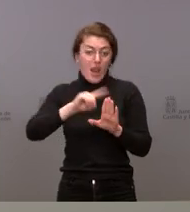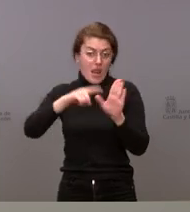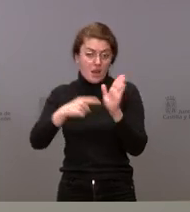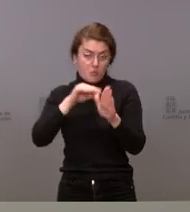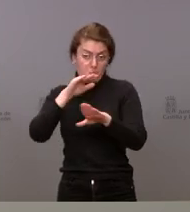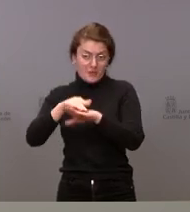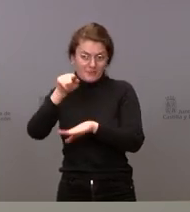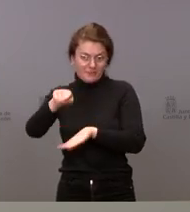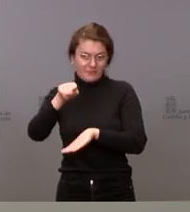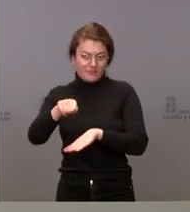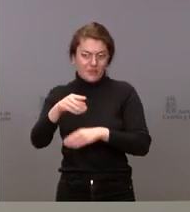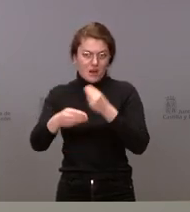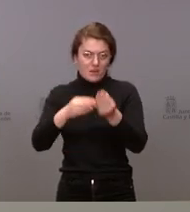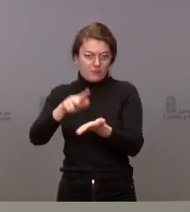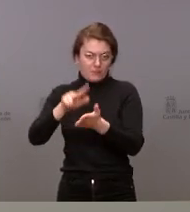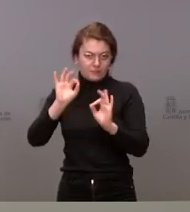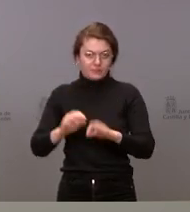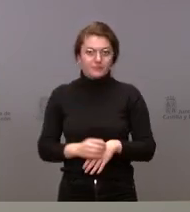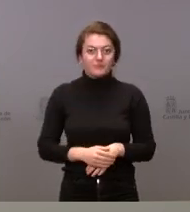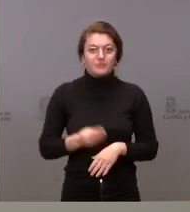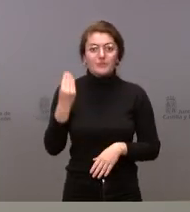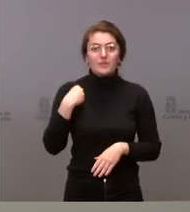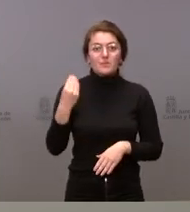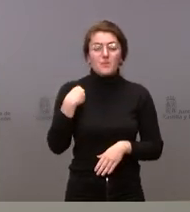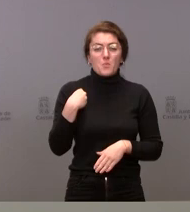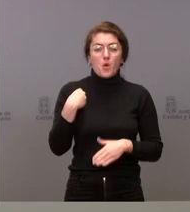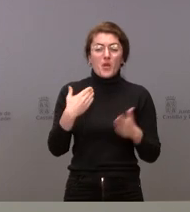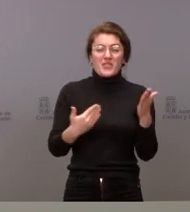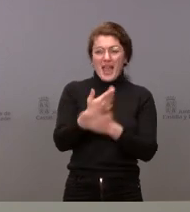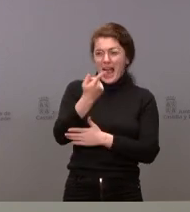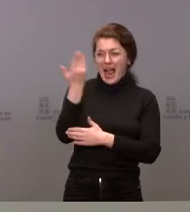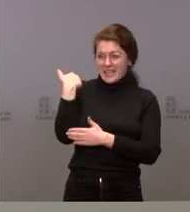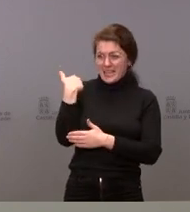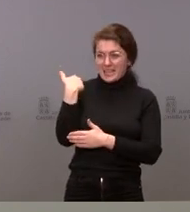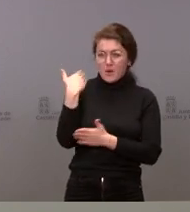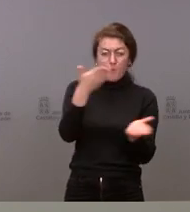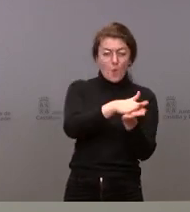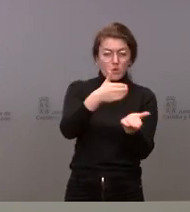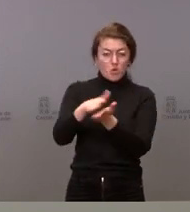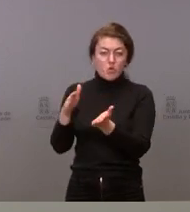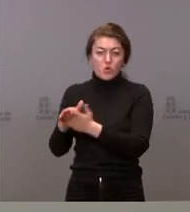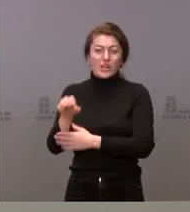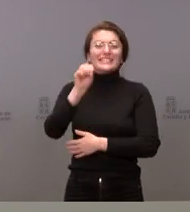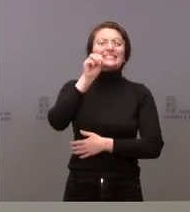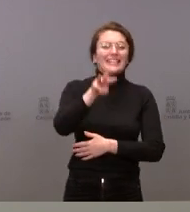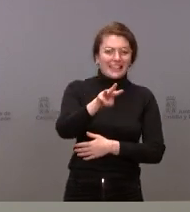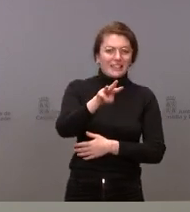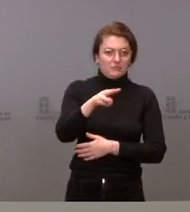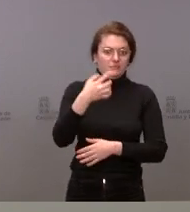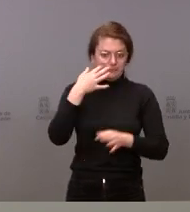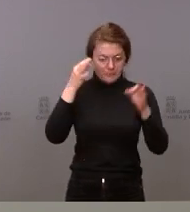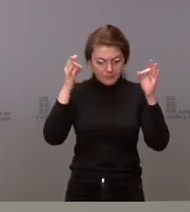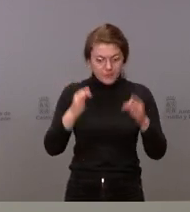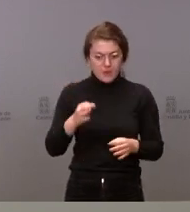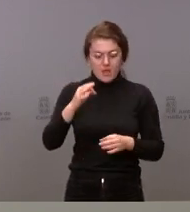los fallecidos hoy hay perdón en la jornada de los demás 24 horas han sido 13 y por supuesto creo que nos preocupa nos preocupan los fallecidos nos